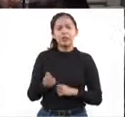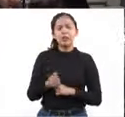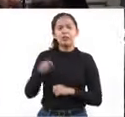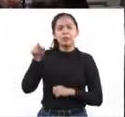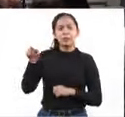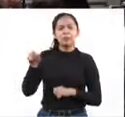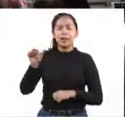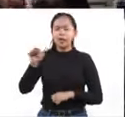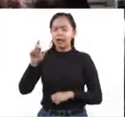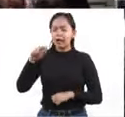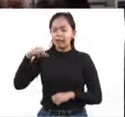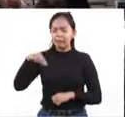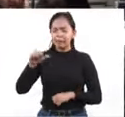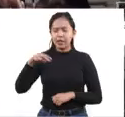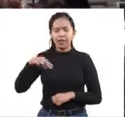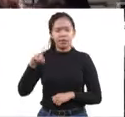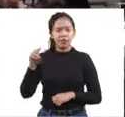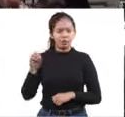Vázquez Ramos.